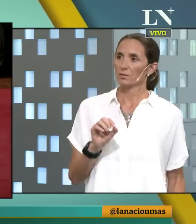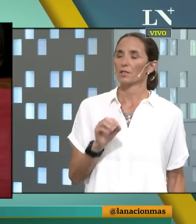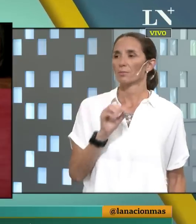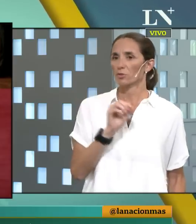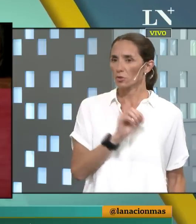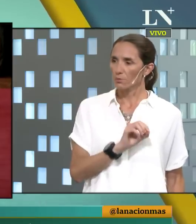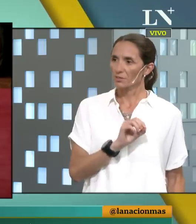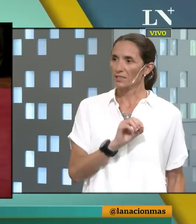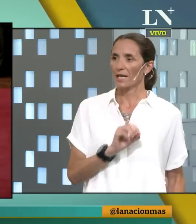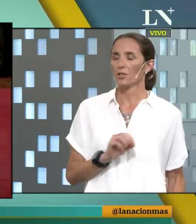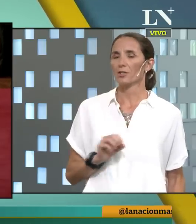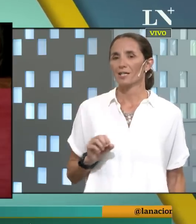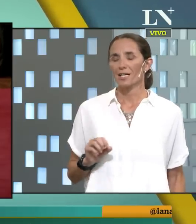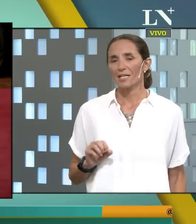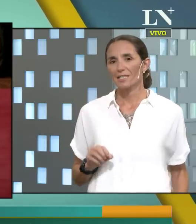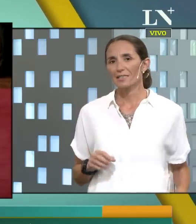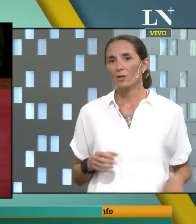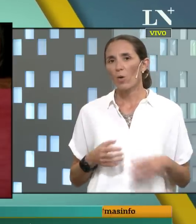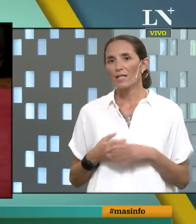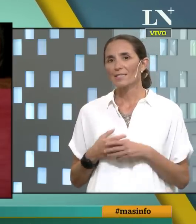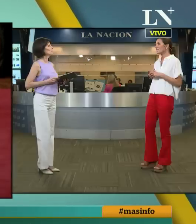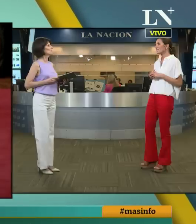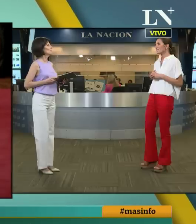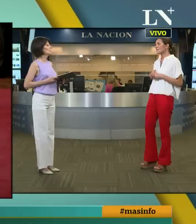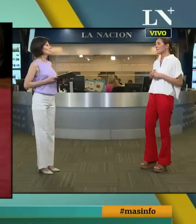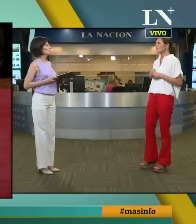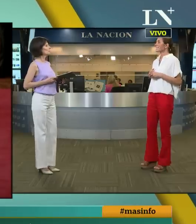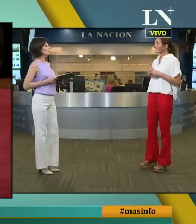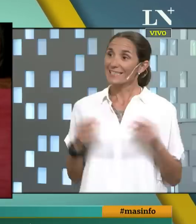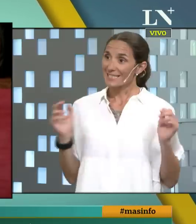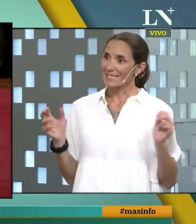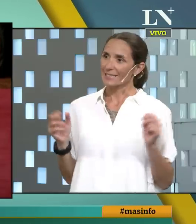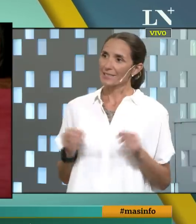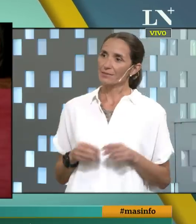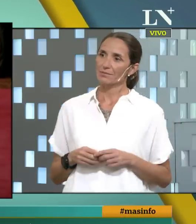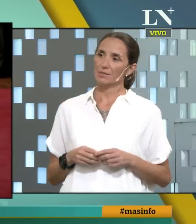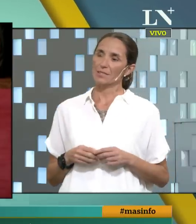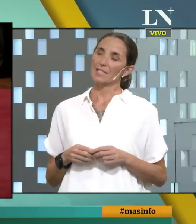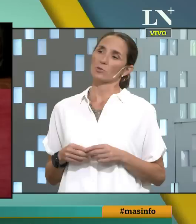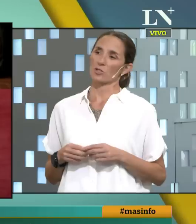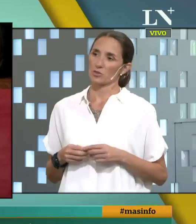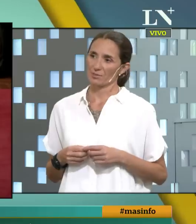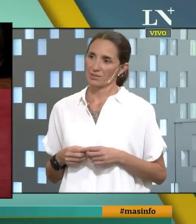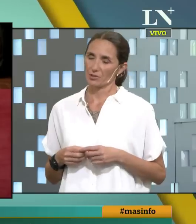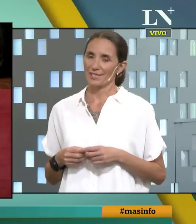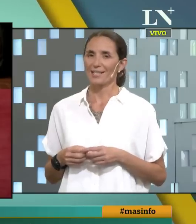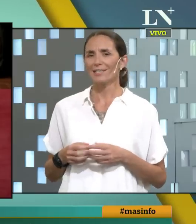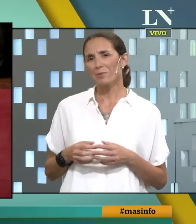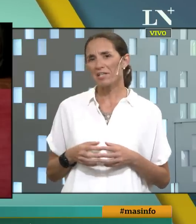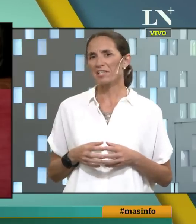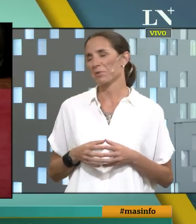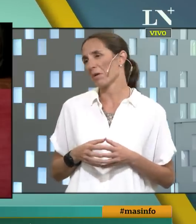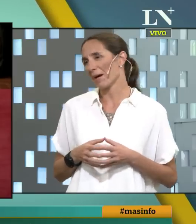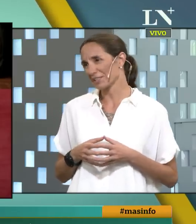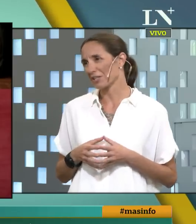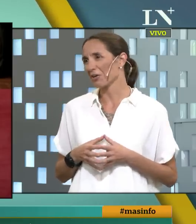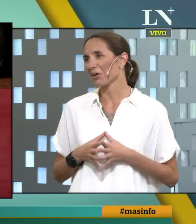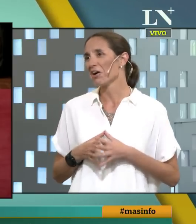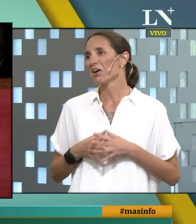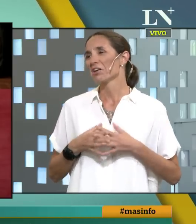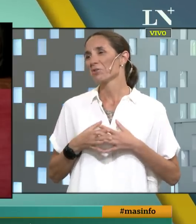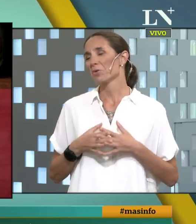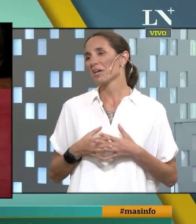vocero emitió un comunicado en el cual dice que sigue de cerca la situación venezolana. El lenguaje